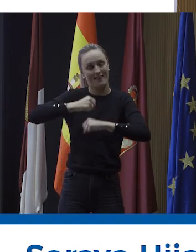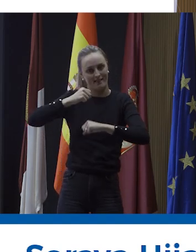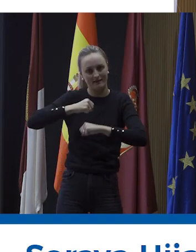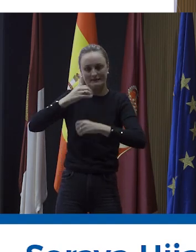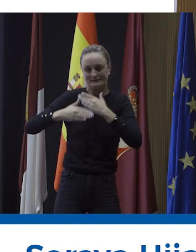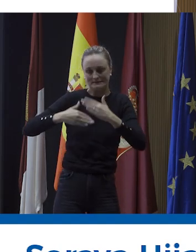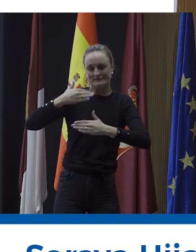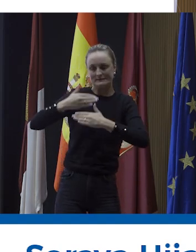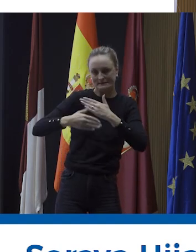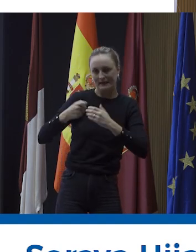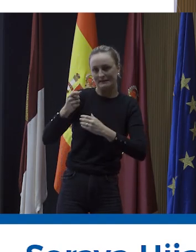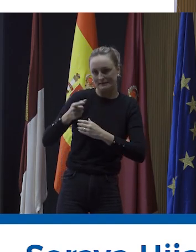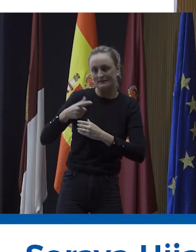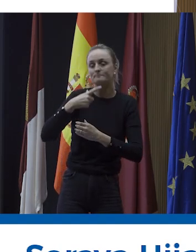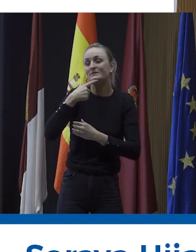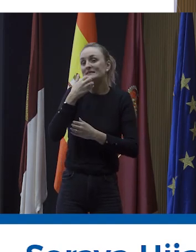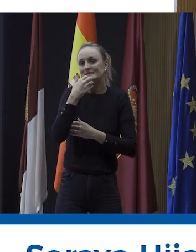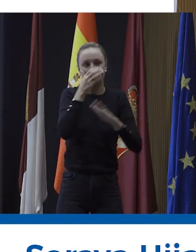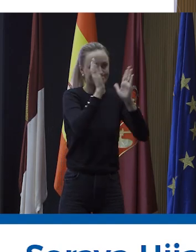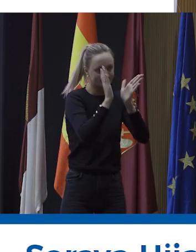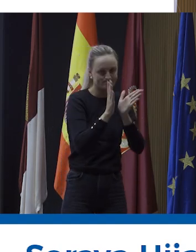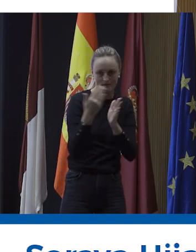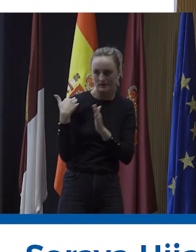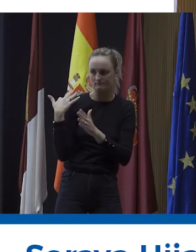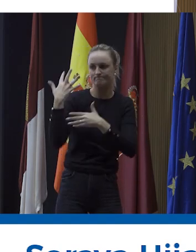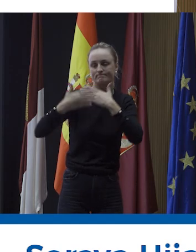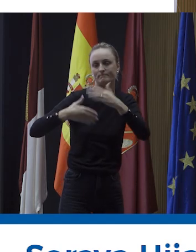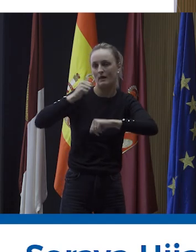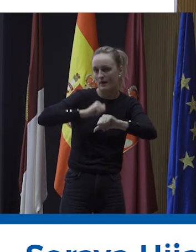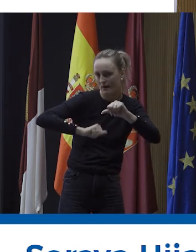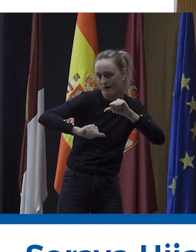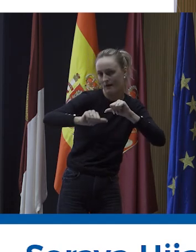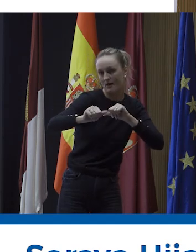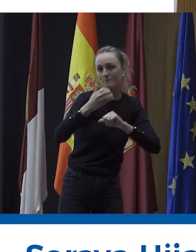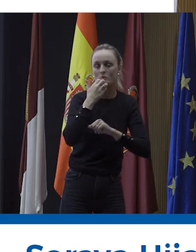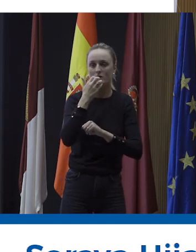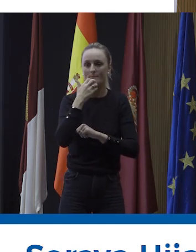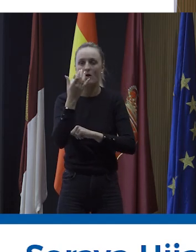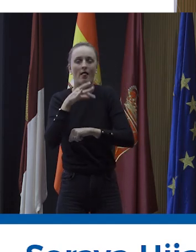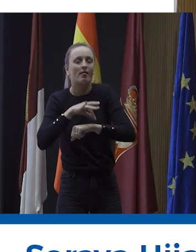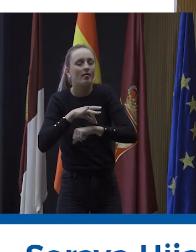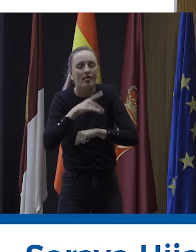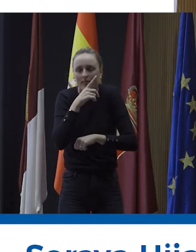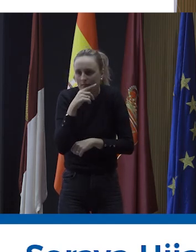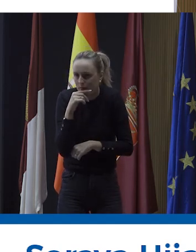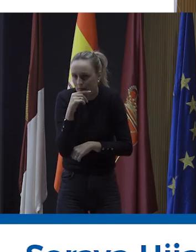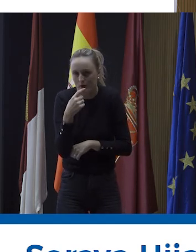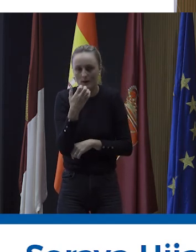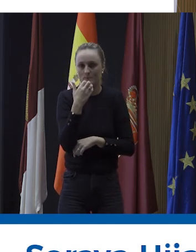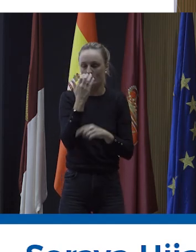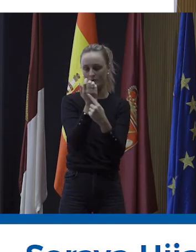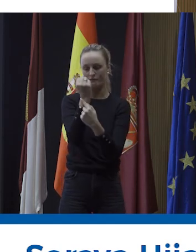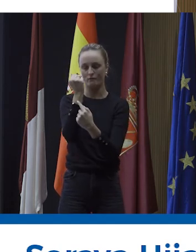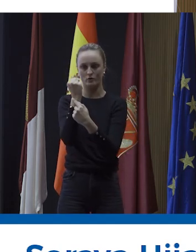esto, si no se trata, ¿vale? Pues a la larga, pues, por ejemplo, dolor por fracturas vertebrales,